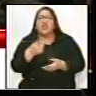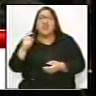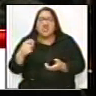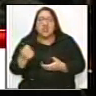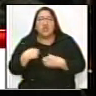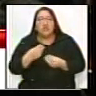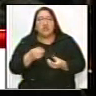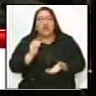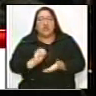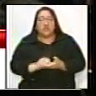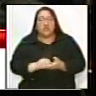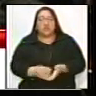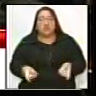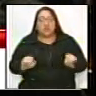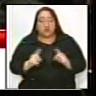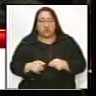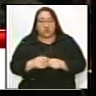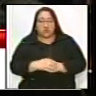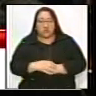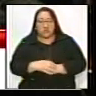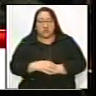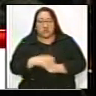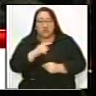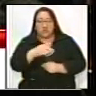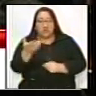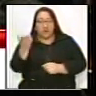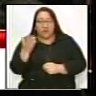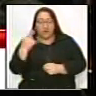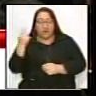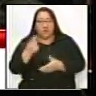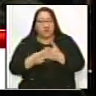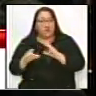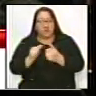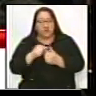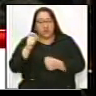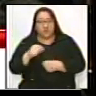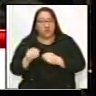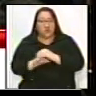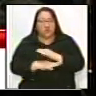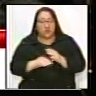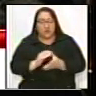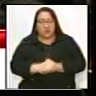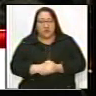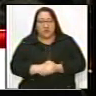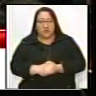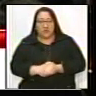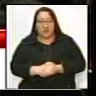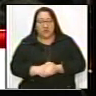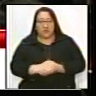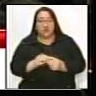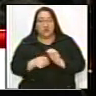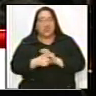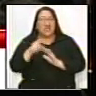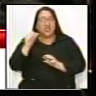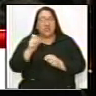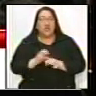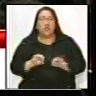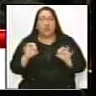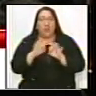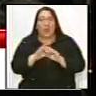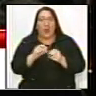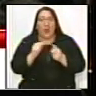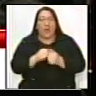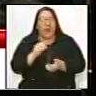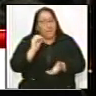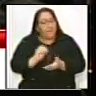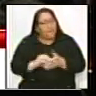mucho más cuando esas peticiones obedecen a estas necesidades básicas, a esta vulneración de derechos fundamentales. Con mayor